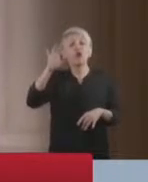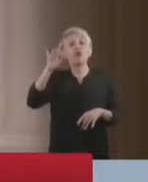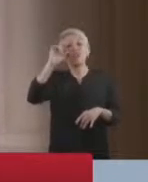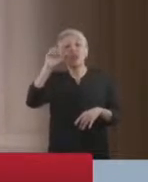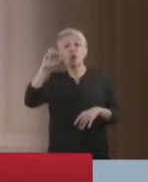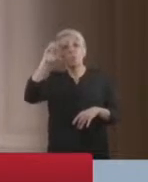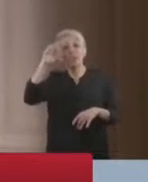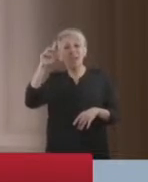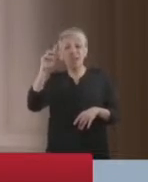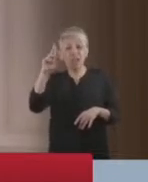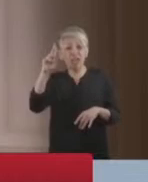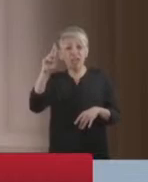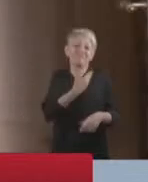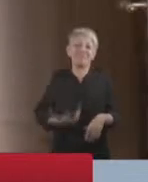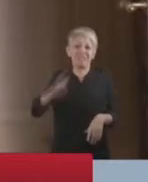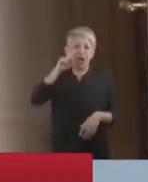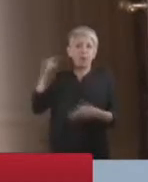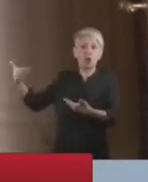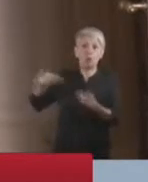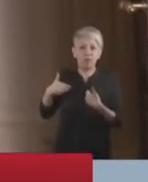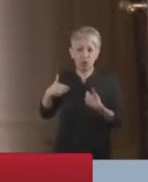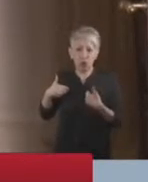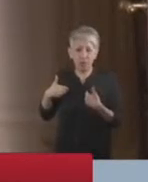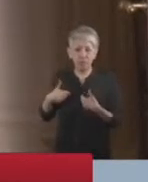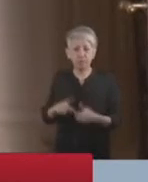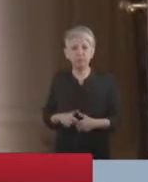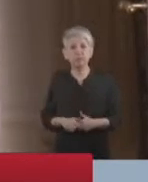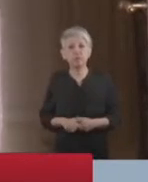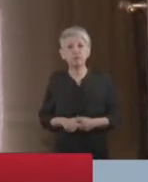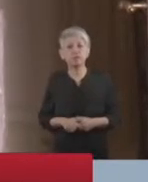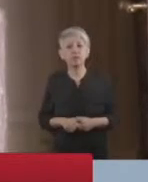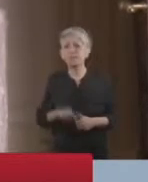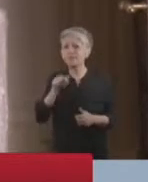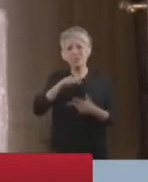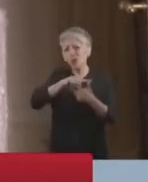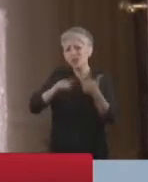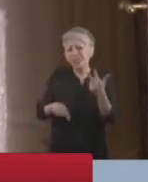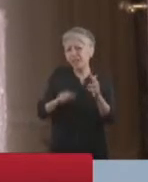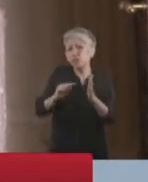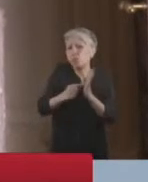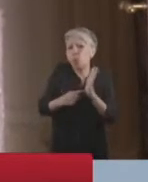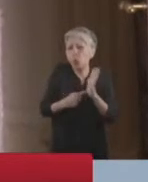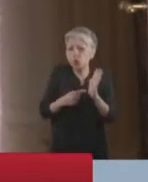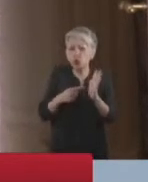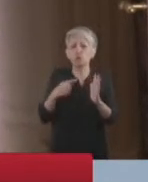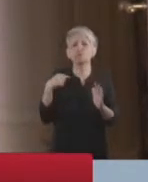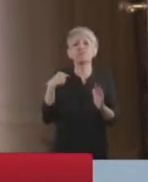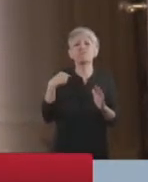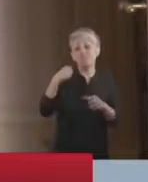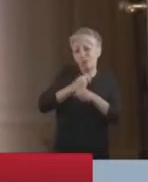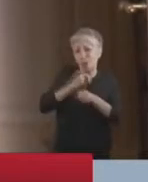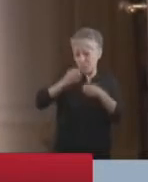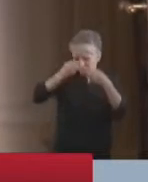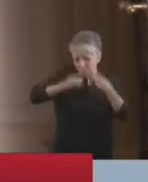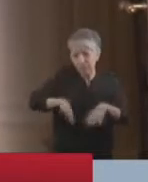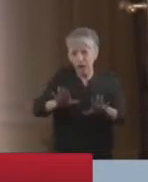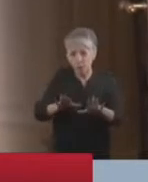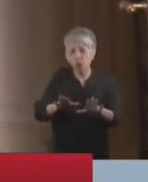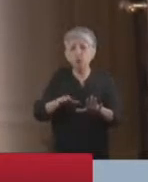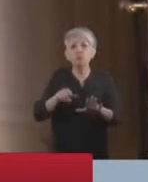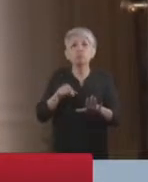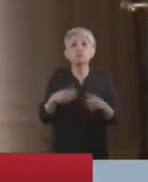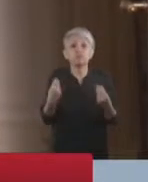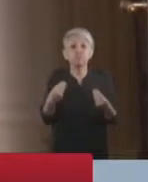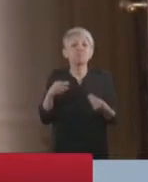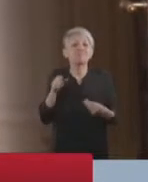sector privado. Hoy yo estuve en una fábrica de chocolate, que no es la de Willy Wonka, ¿no? Muy importante, emprendedores ahí en Ciudadela.